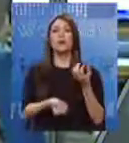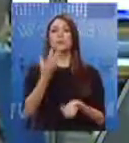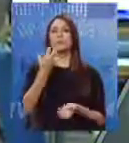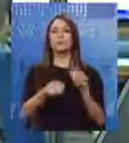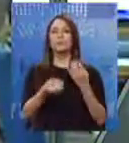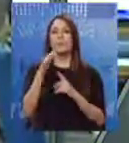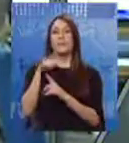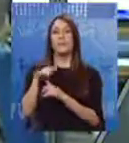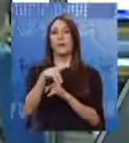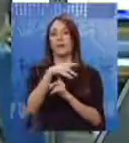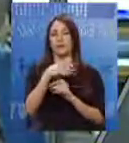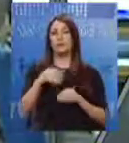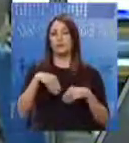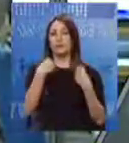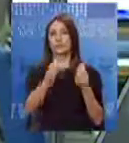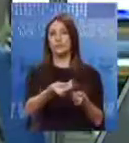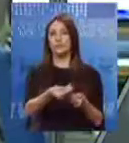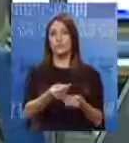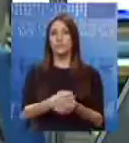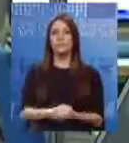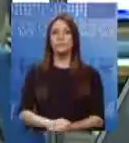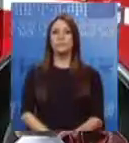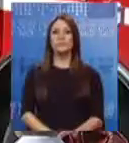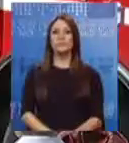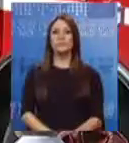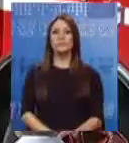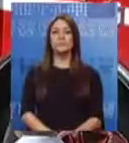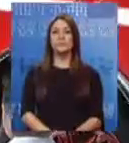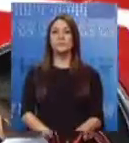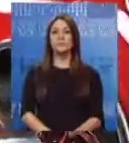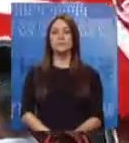parque automotor de la institución.